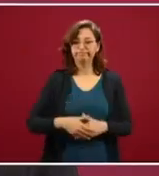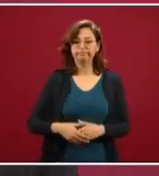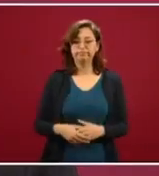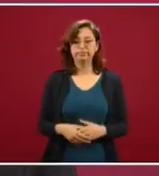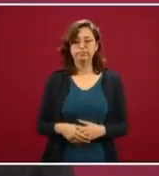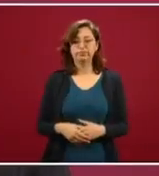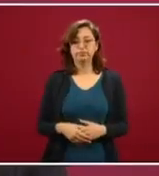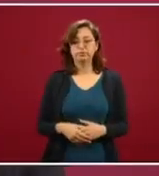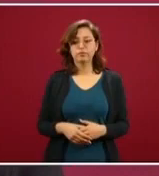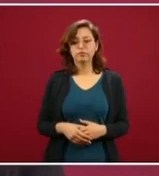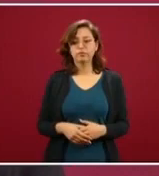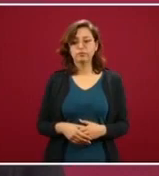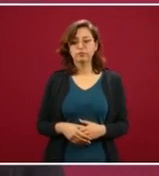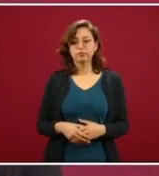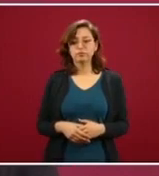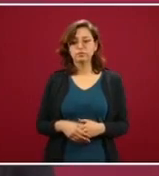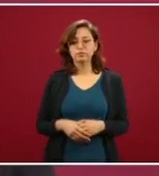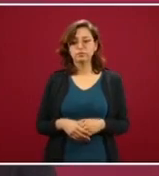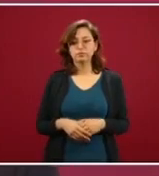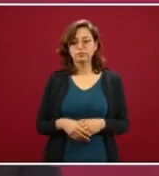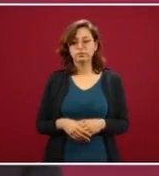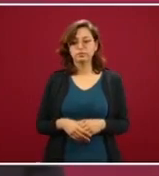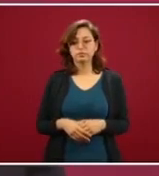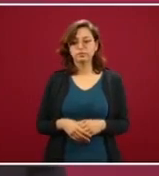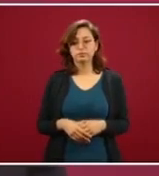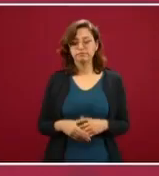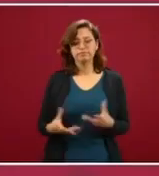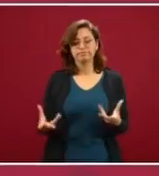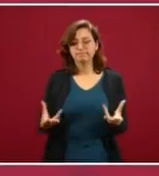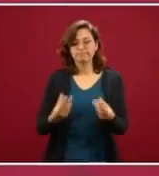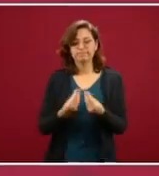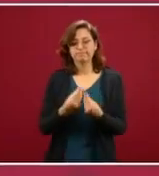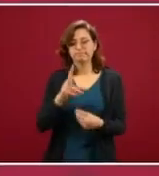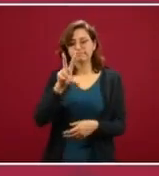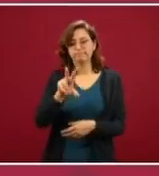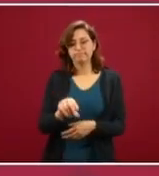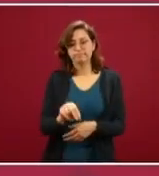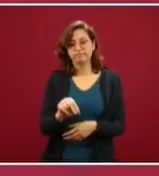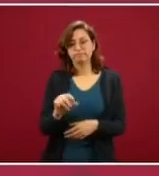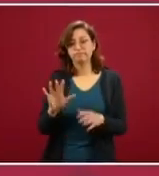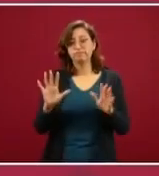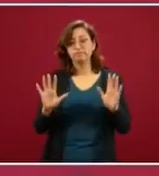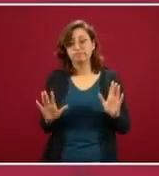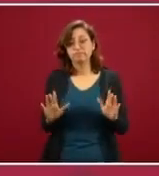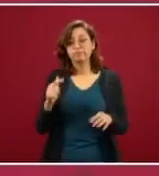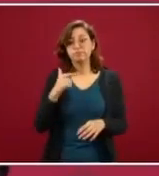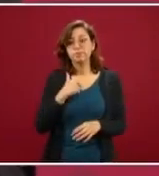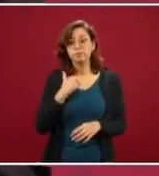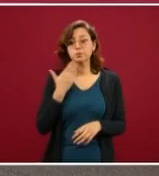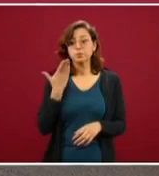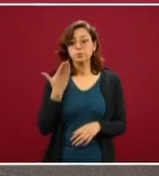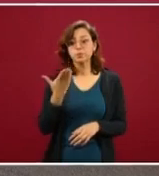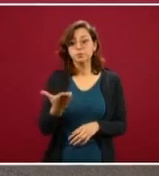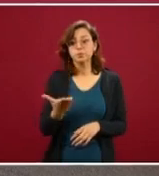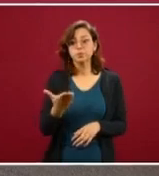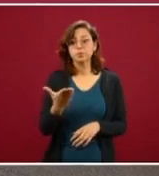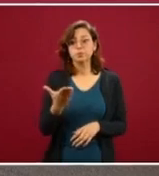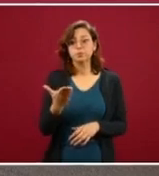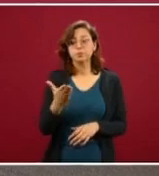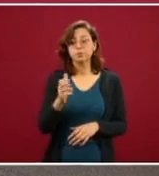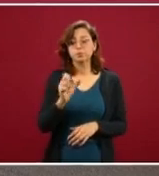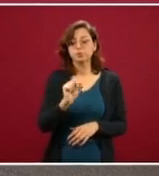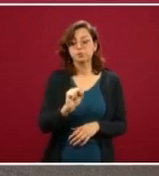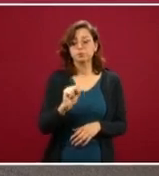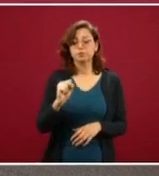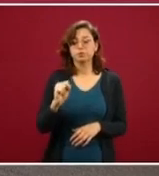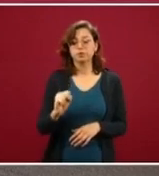que no estuvieran con nosotros. Entonces, le he pedido al secretario de Seguridad